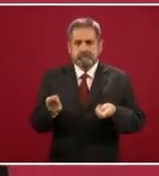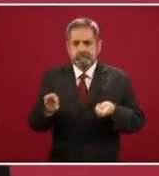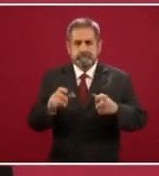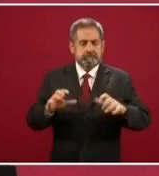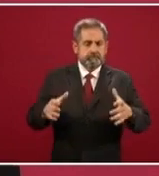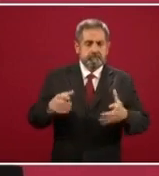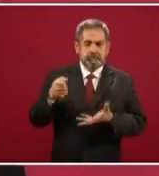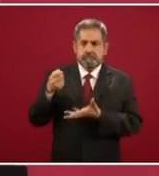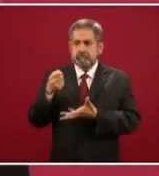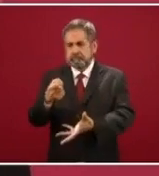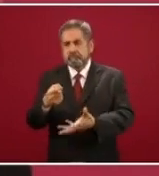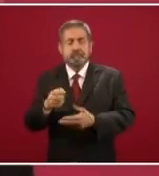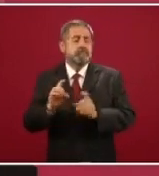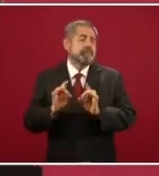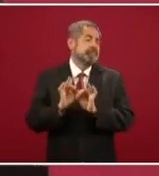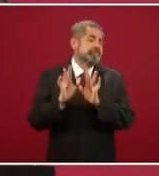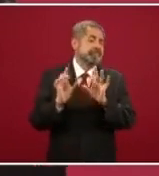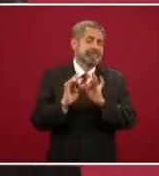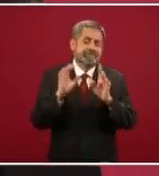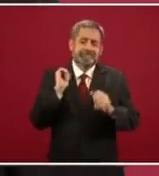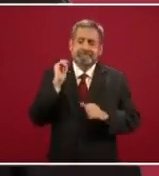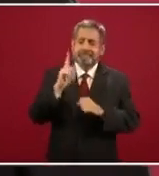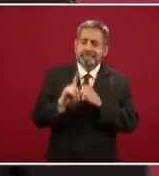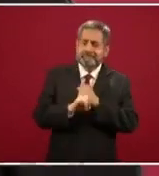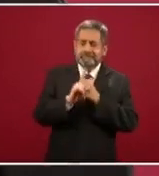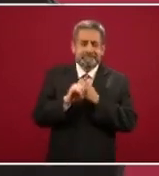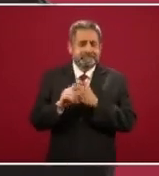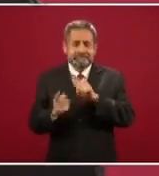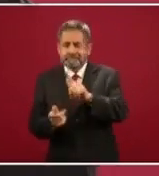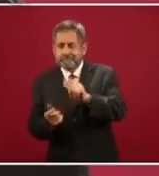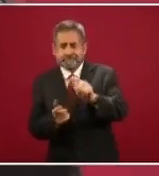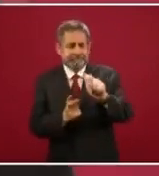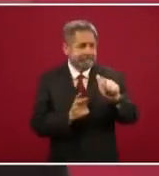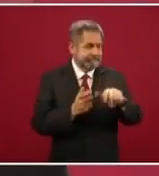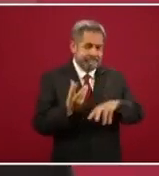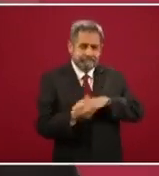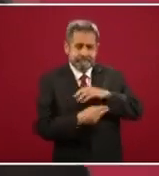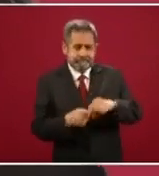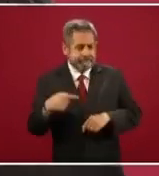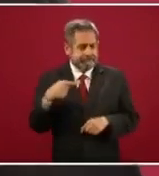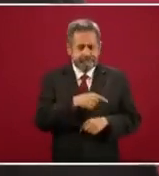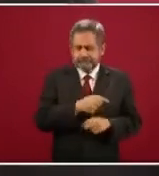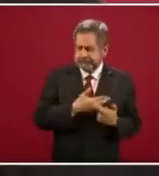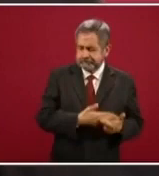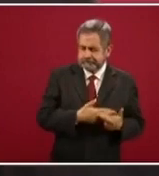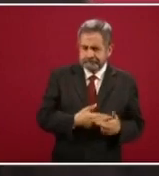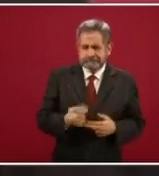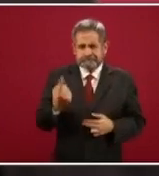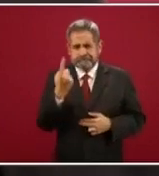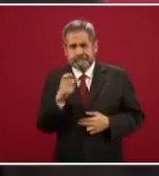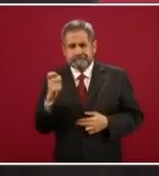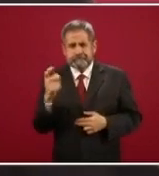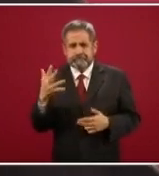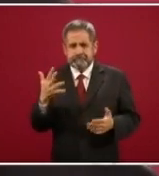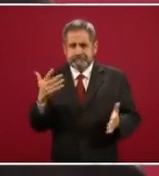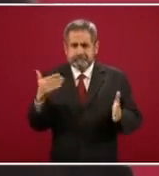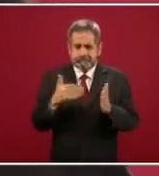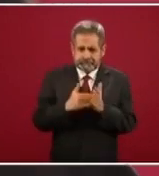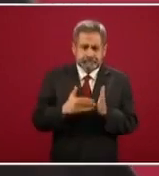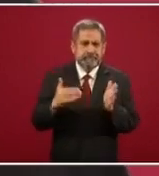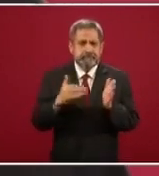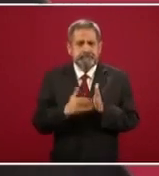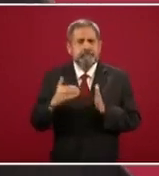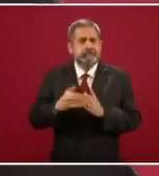el presupuesto en el caso de que tuviésemos problema de ingresos. Es un fondo de 150,000 millones